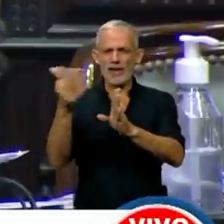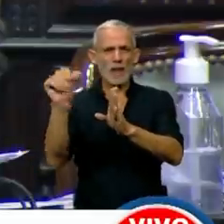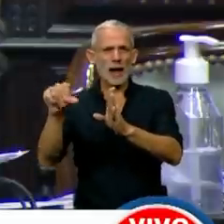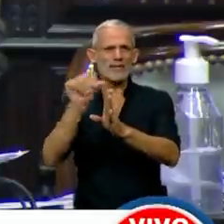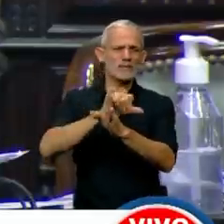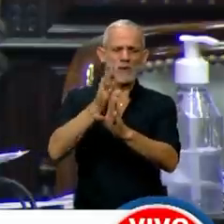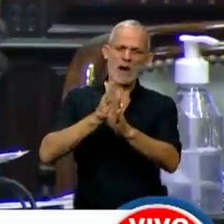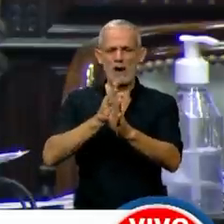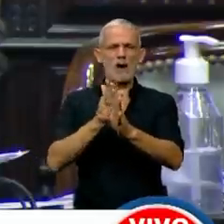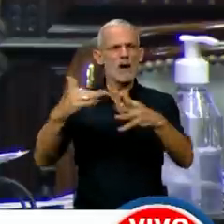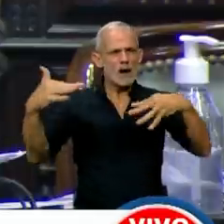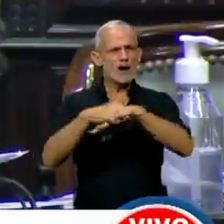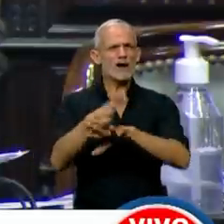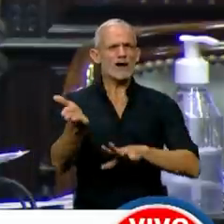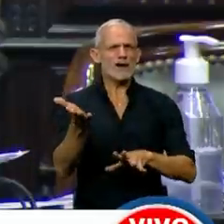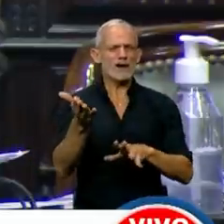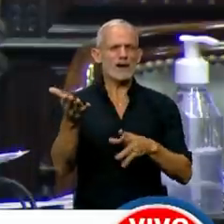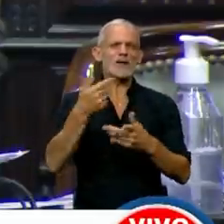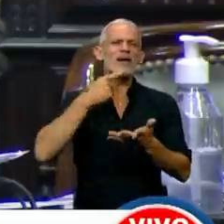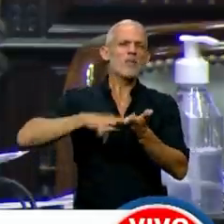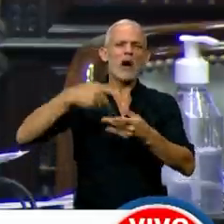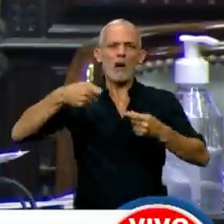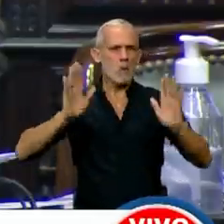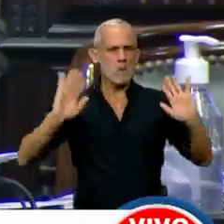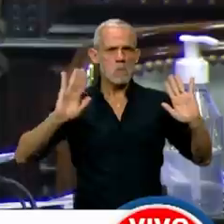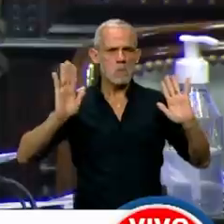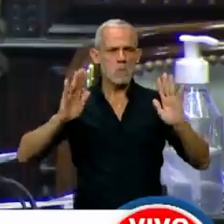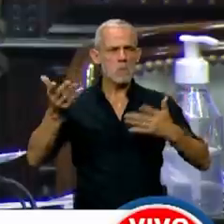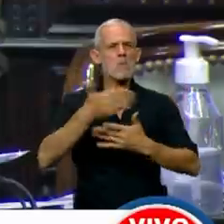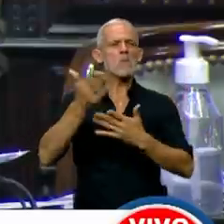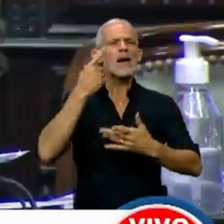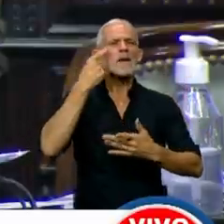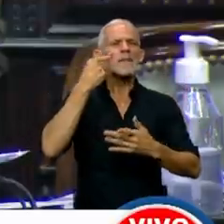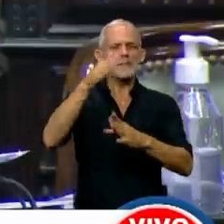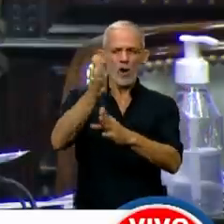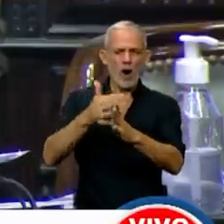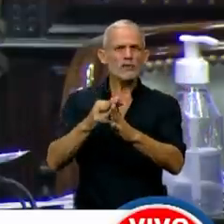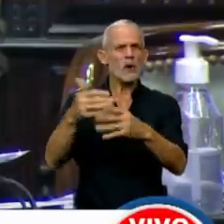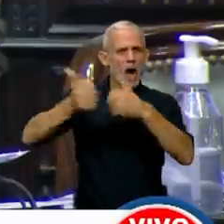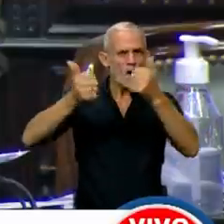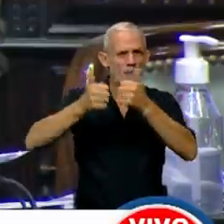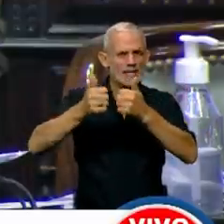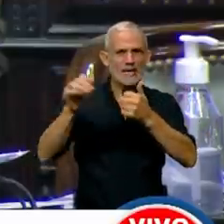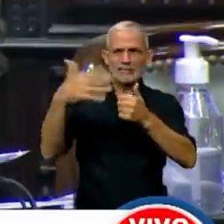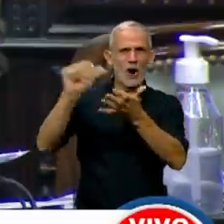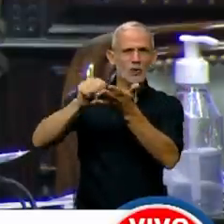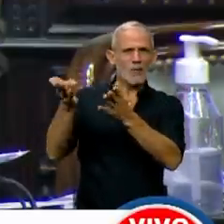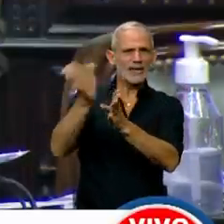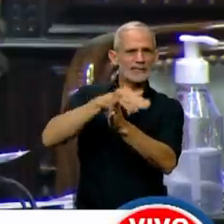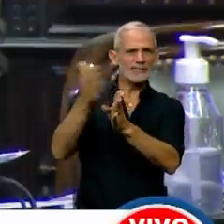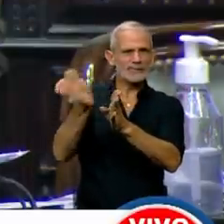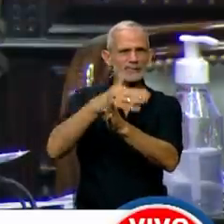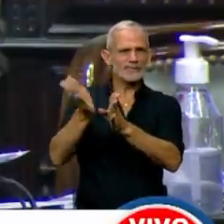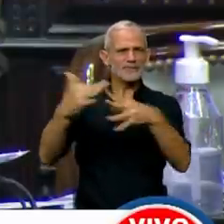se deben integrar que nos deben permitir a quienes vivimos en frontera poder competir poder integrarnos